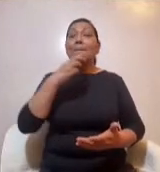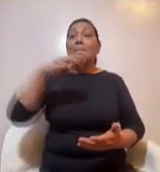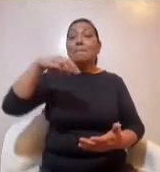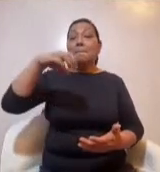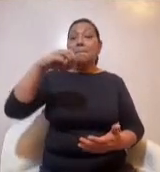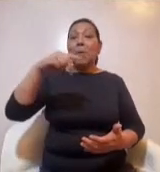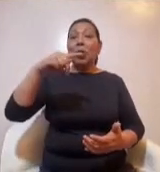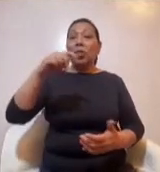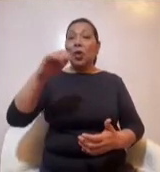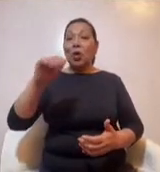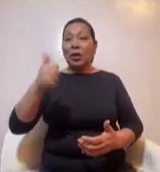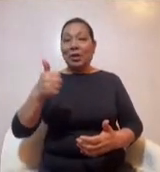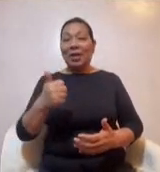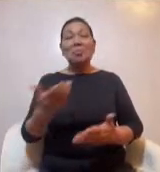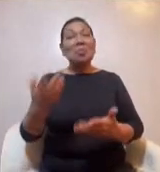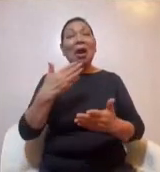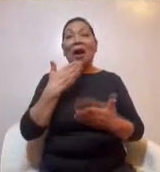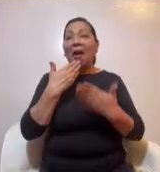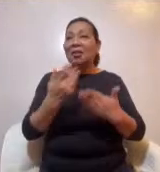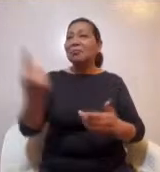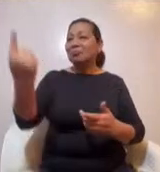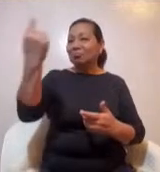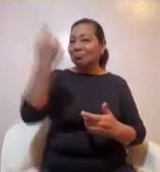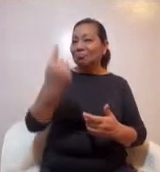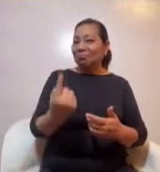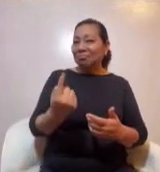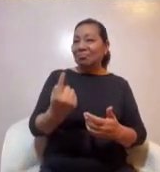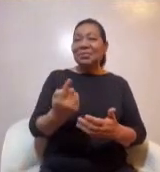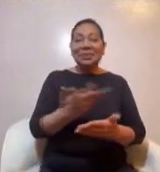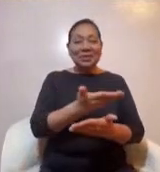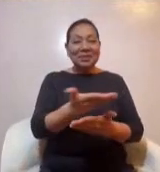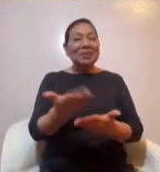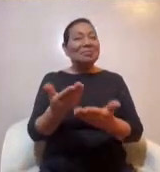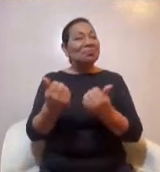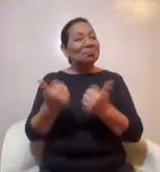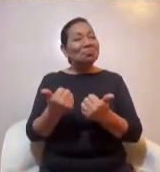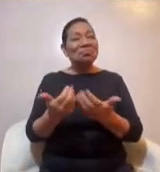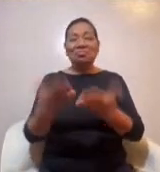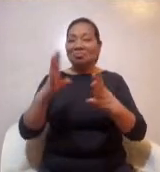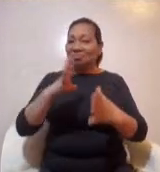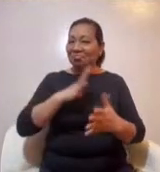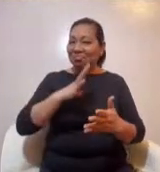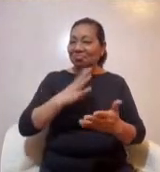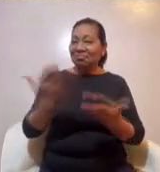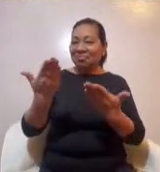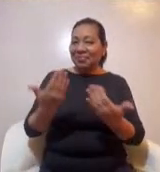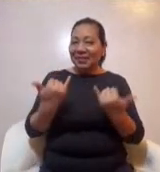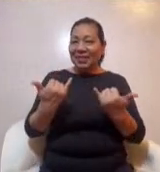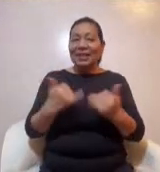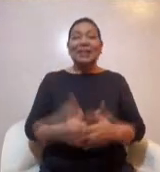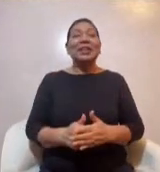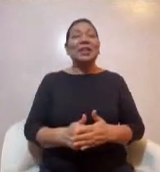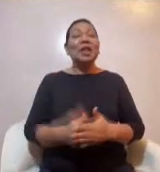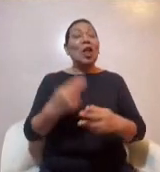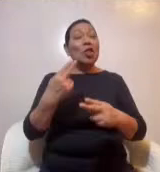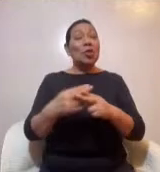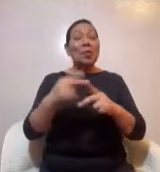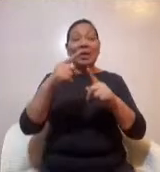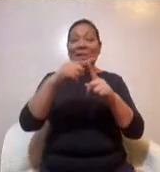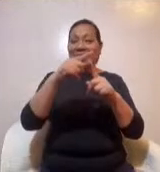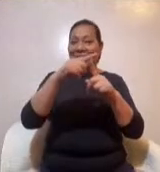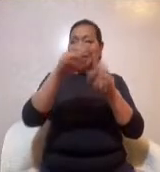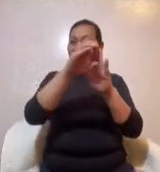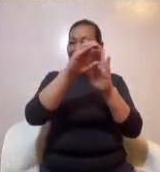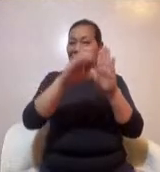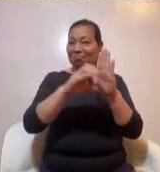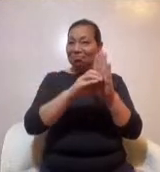quien le agradezco de manera especial su presencia aquí entre nosotros y le doy una cordial bienvenida a nombre